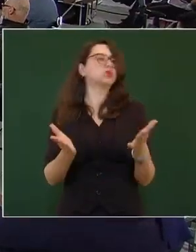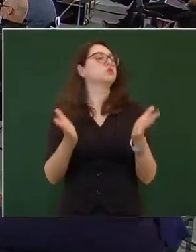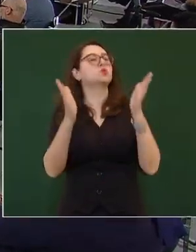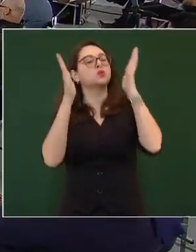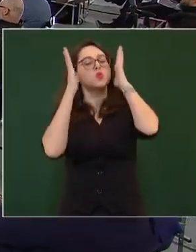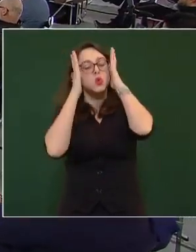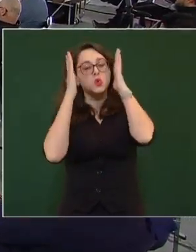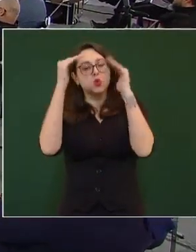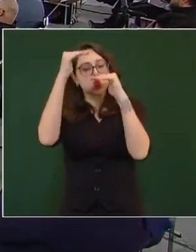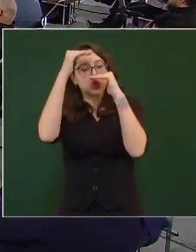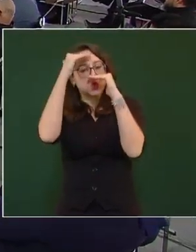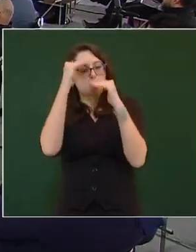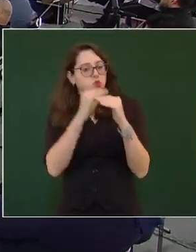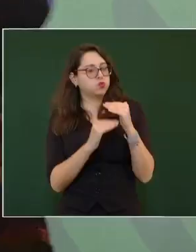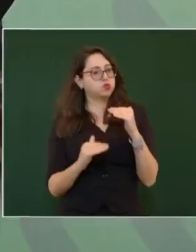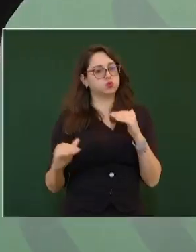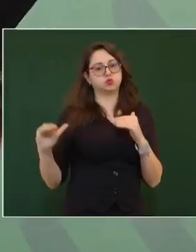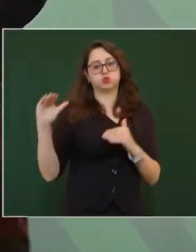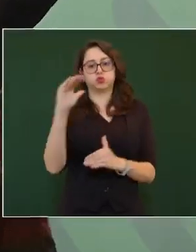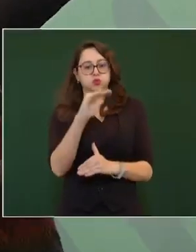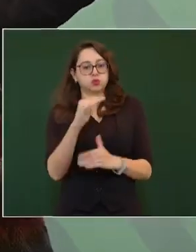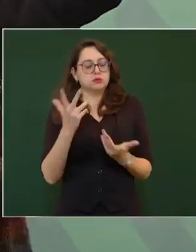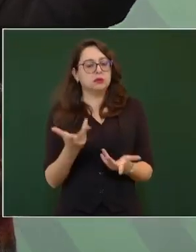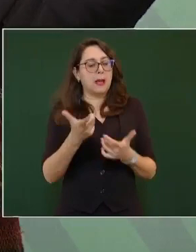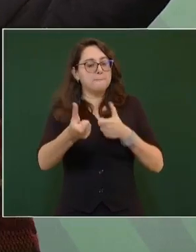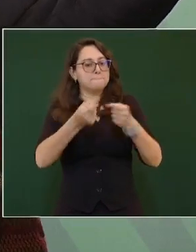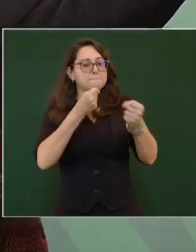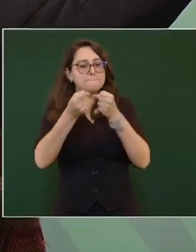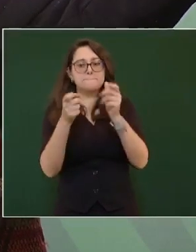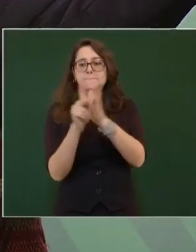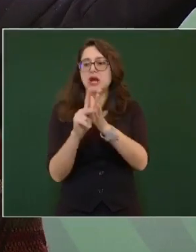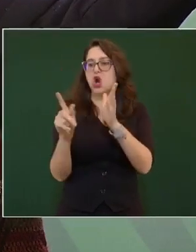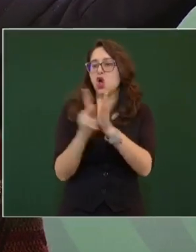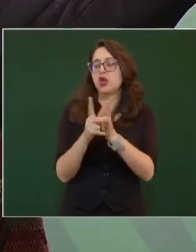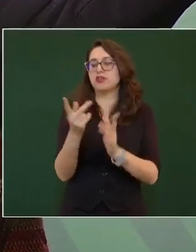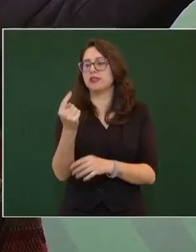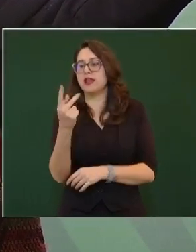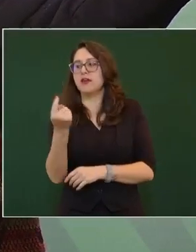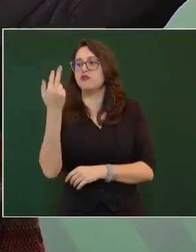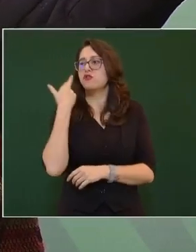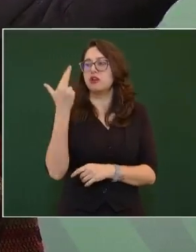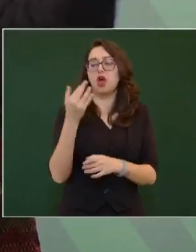conservadores, tienen todos los medios de información,